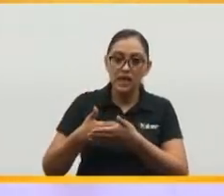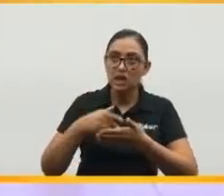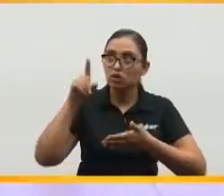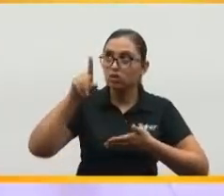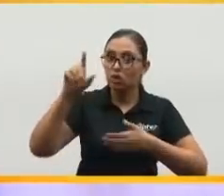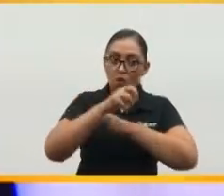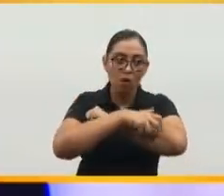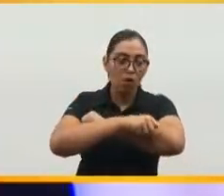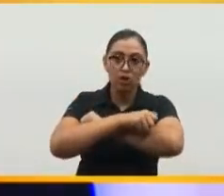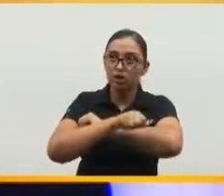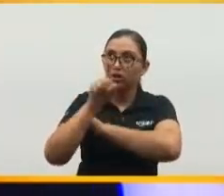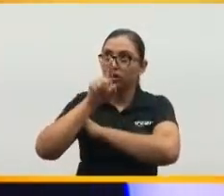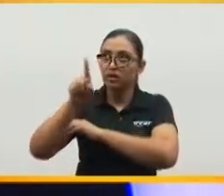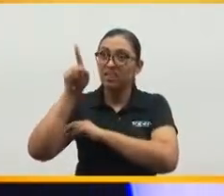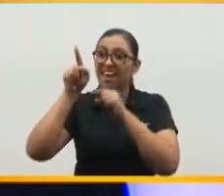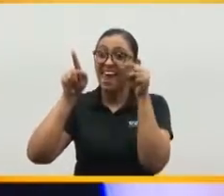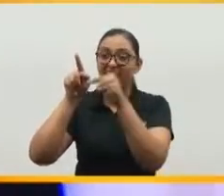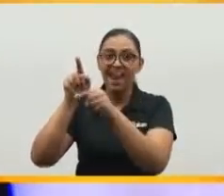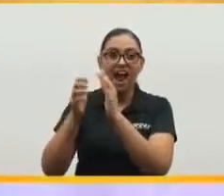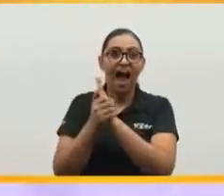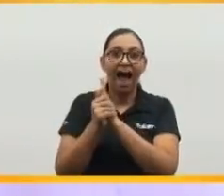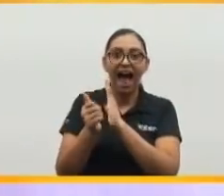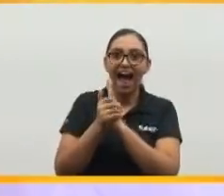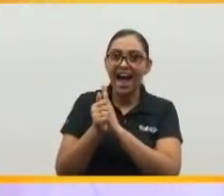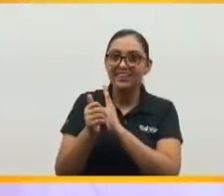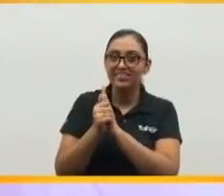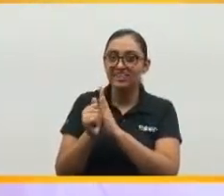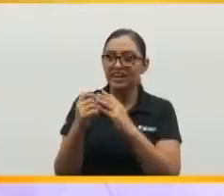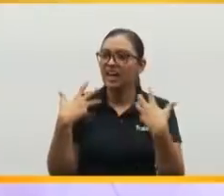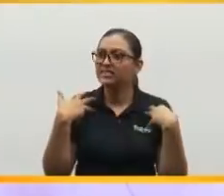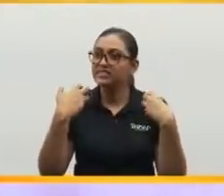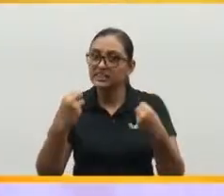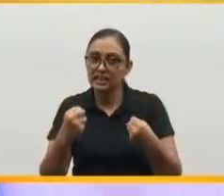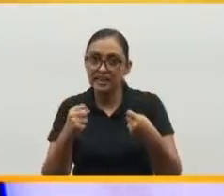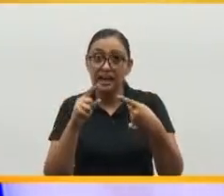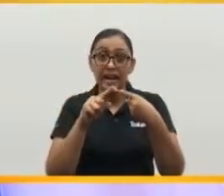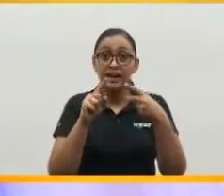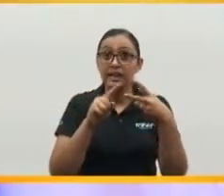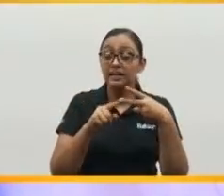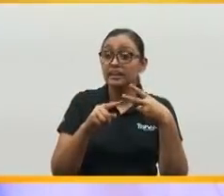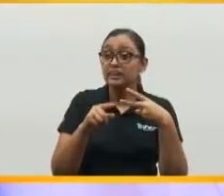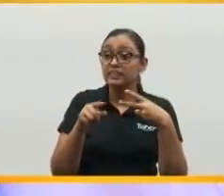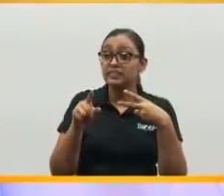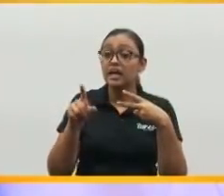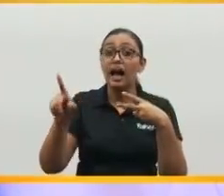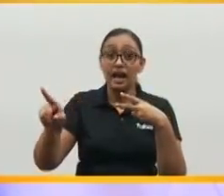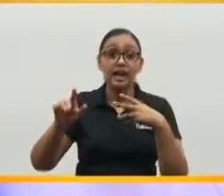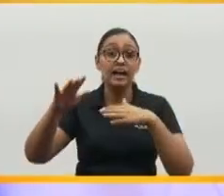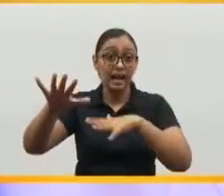al Cordero de Dios, tiene la capacidad, no solamente sanarla, eso no era todo, de recibirla.